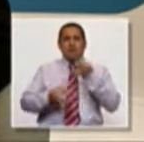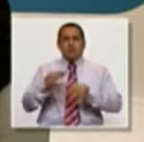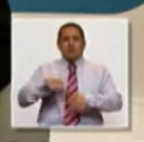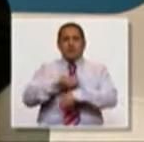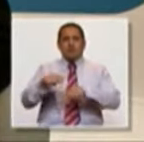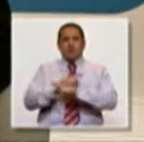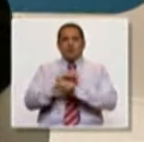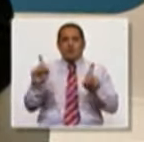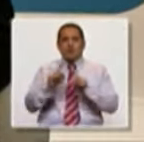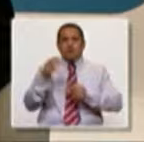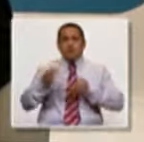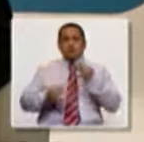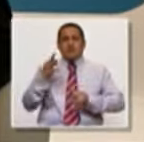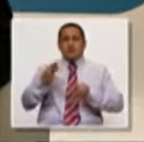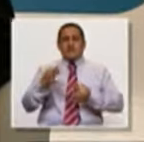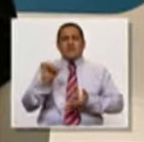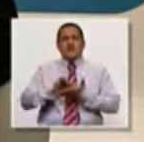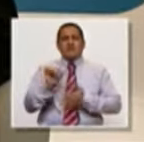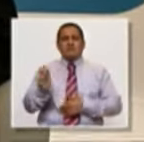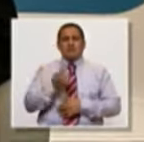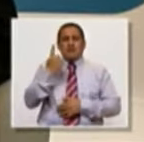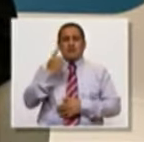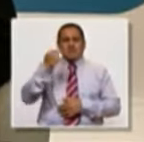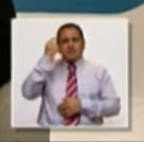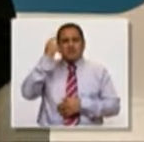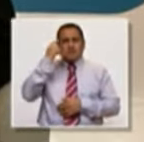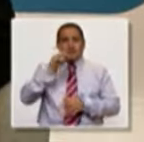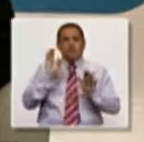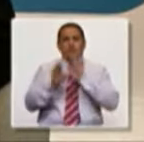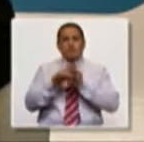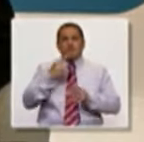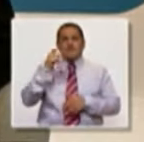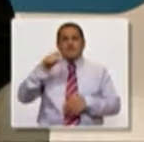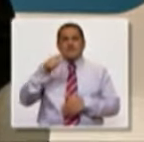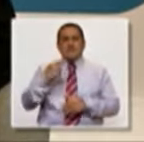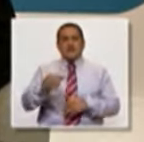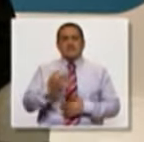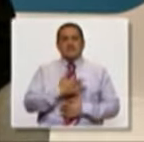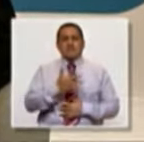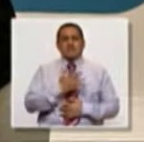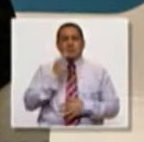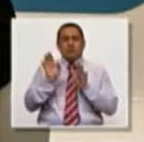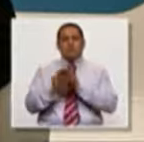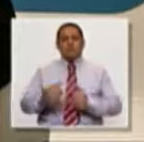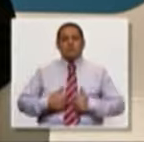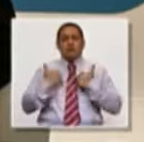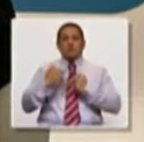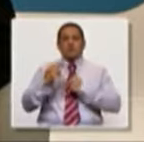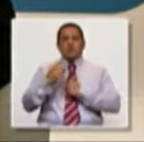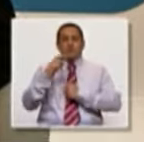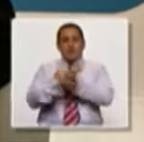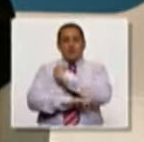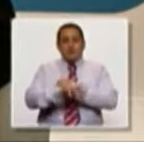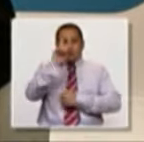no es justicia. ¿Qué primeras reflexiones te merece esta sensación de que estamos viviendo en un país donde